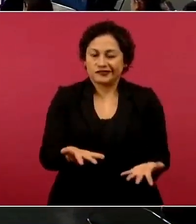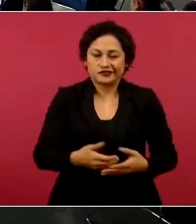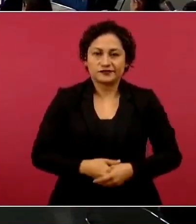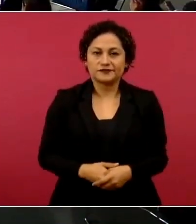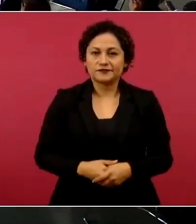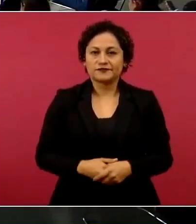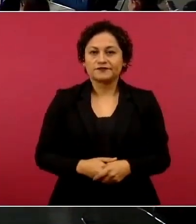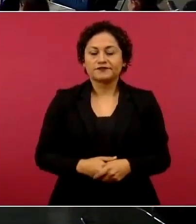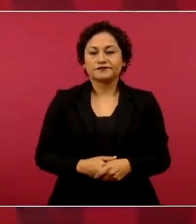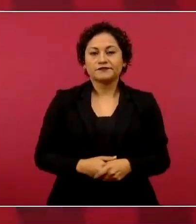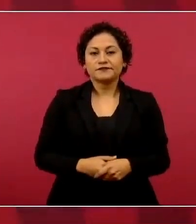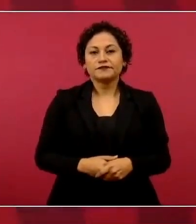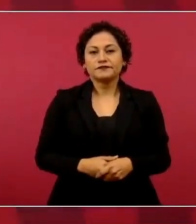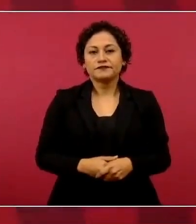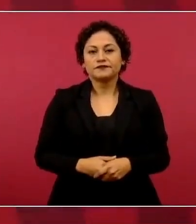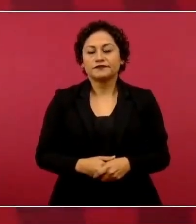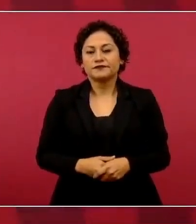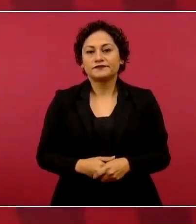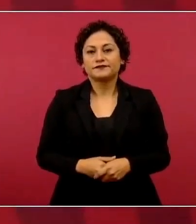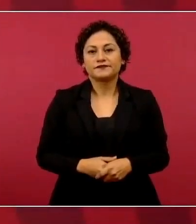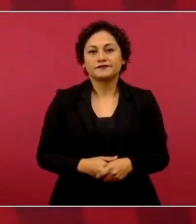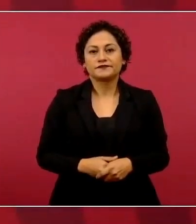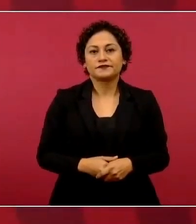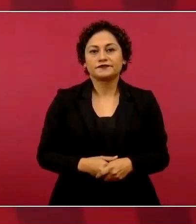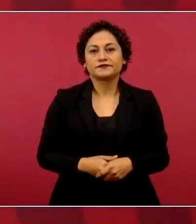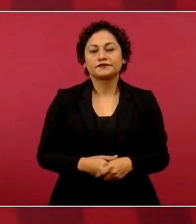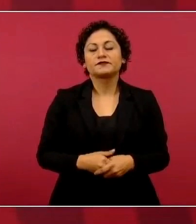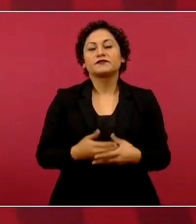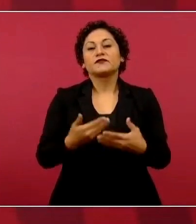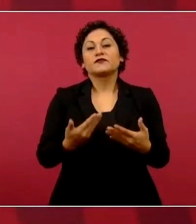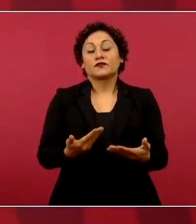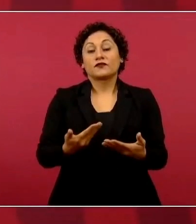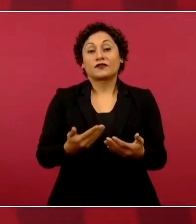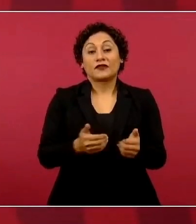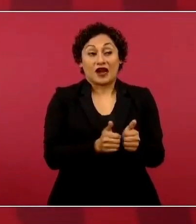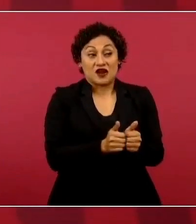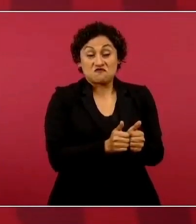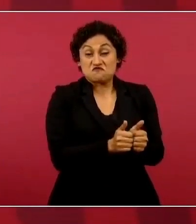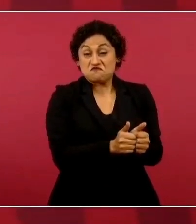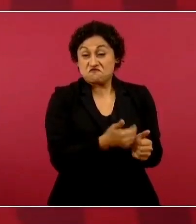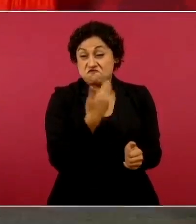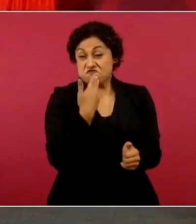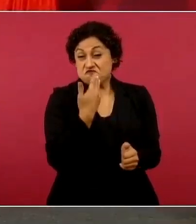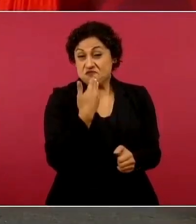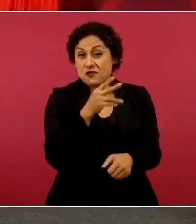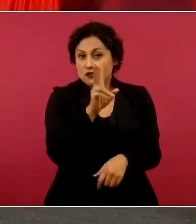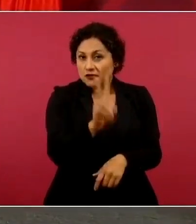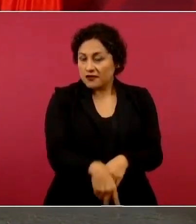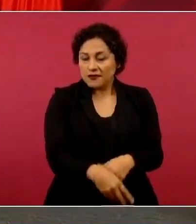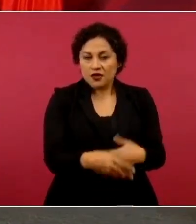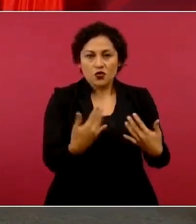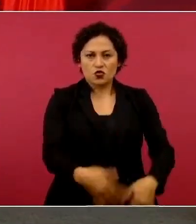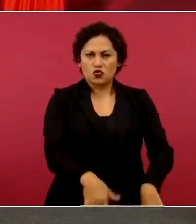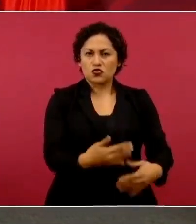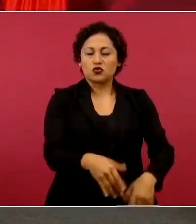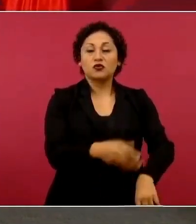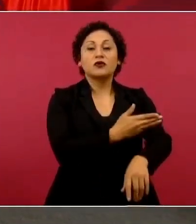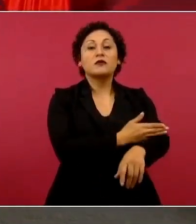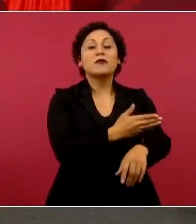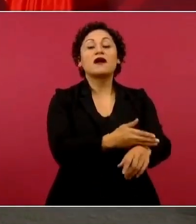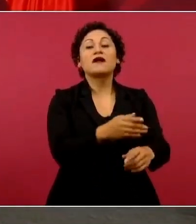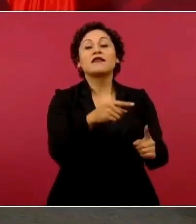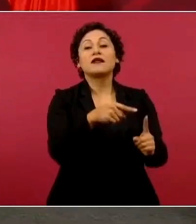cuando se llevaban bien, incluso Madero acostumbraba a ir